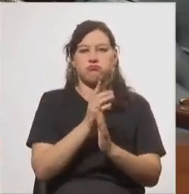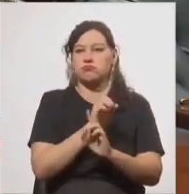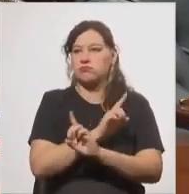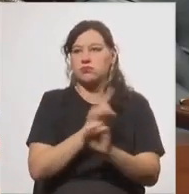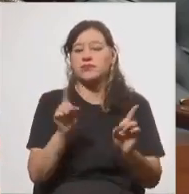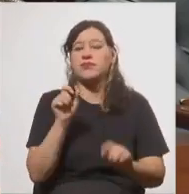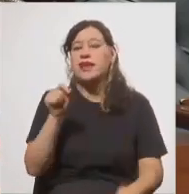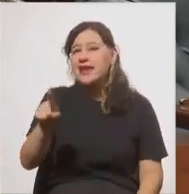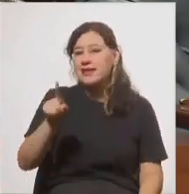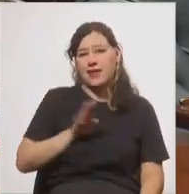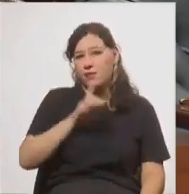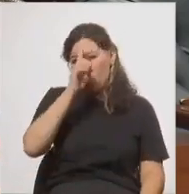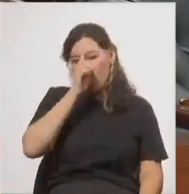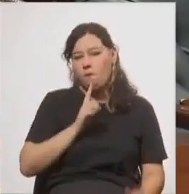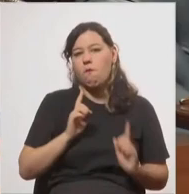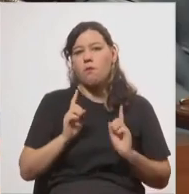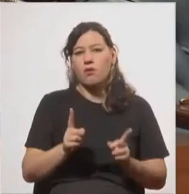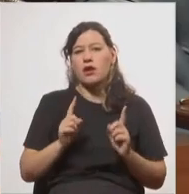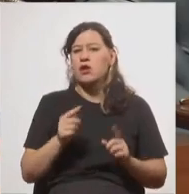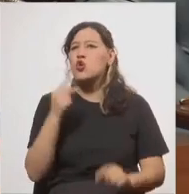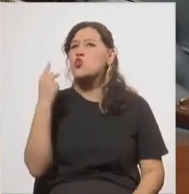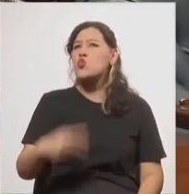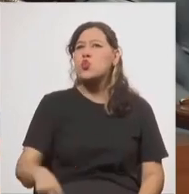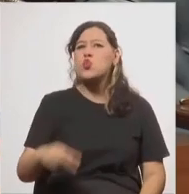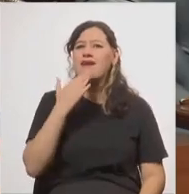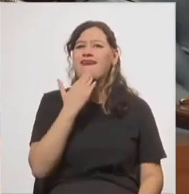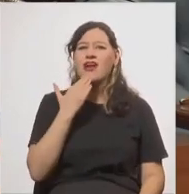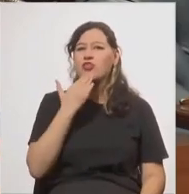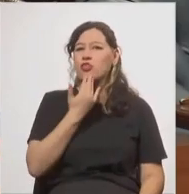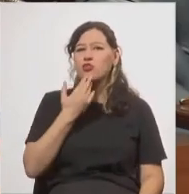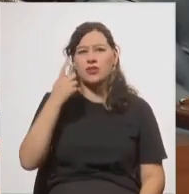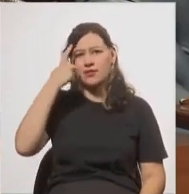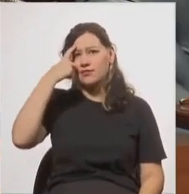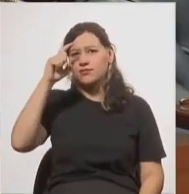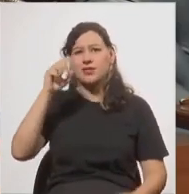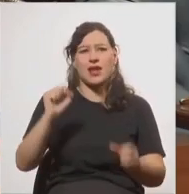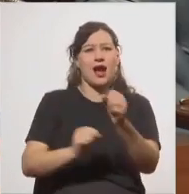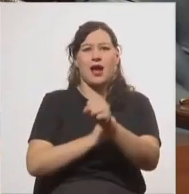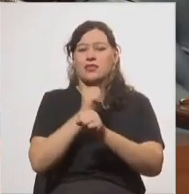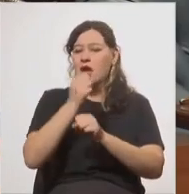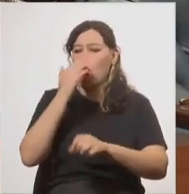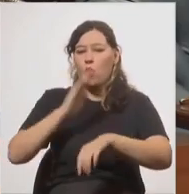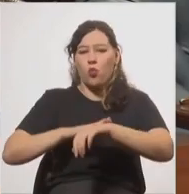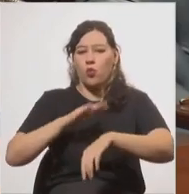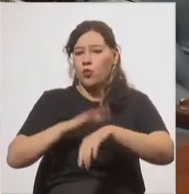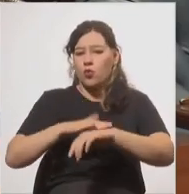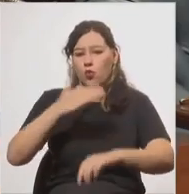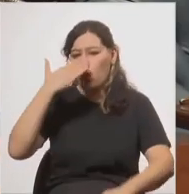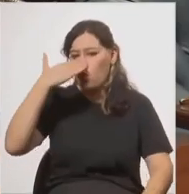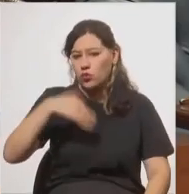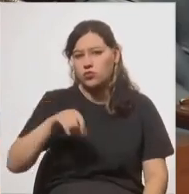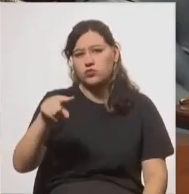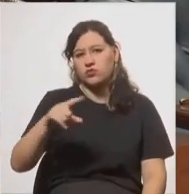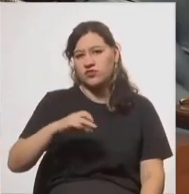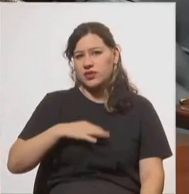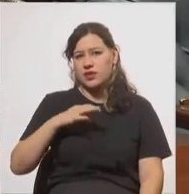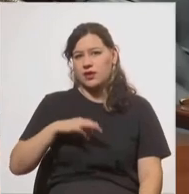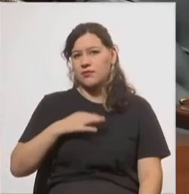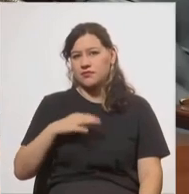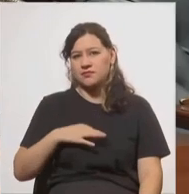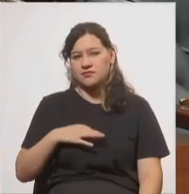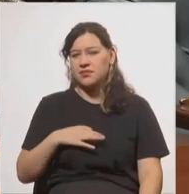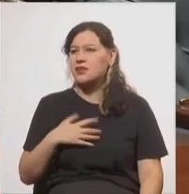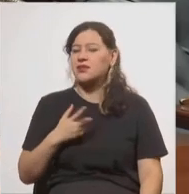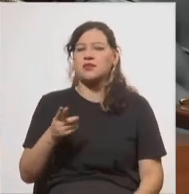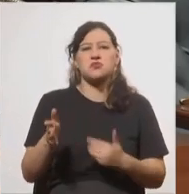Esta mujer no vaciló en llevar sus ideales hasta sus últimas consecuencias, en arriesgar su integridad